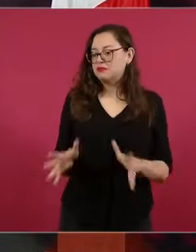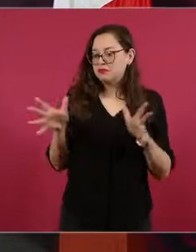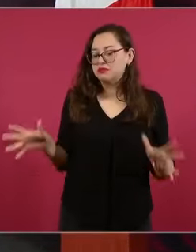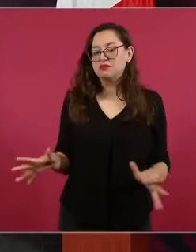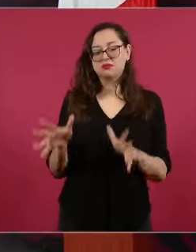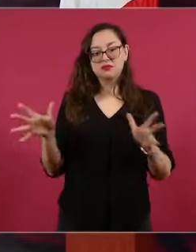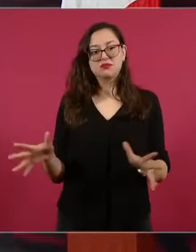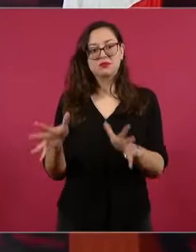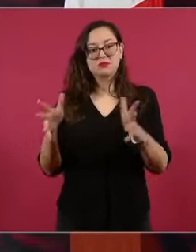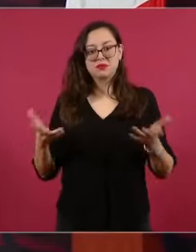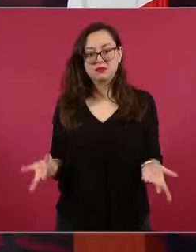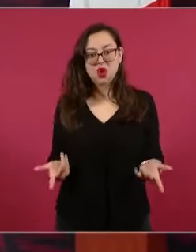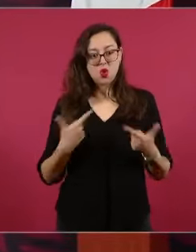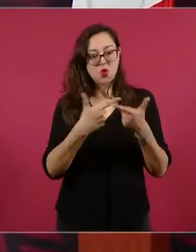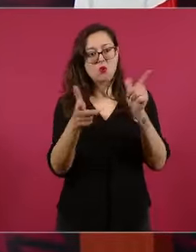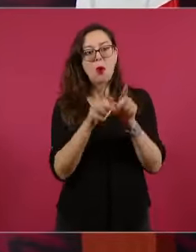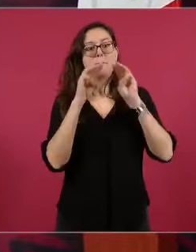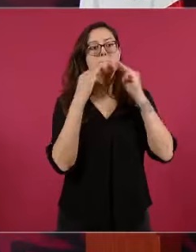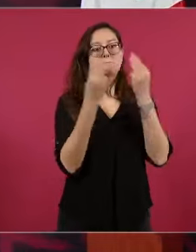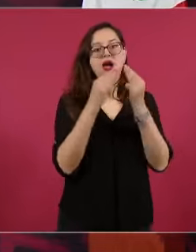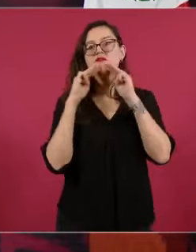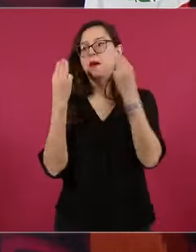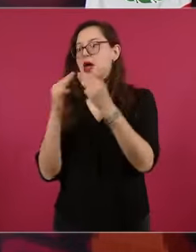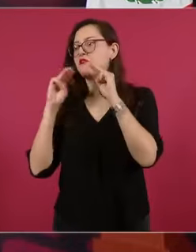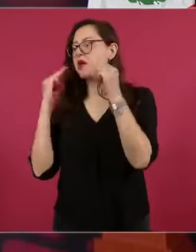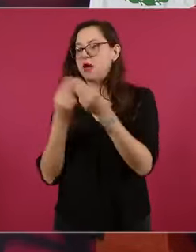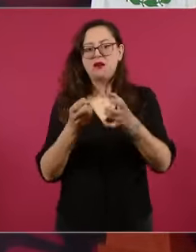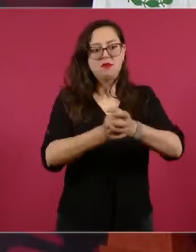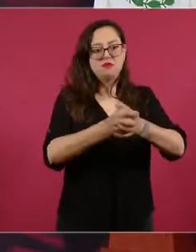de que hayan surgido todos estos grupos.